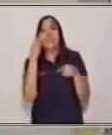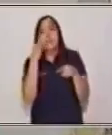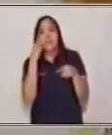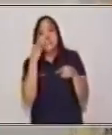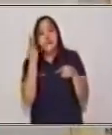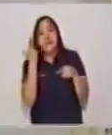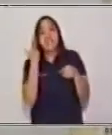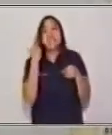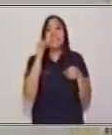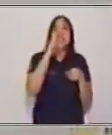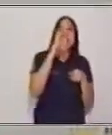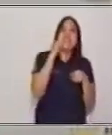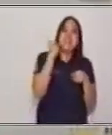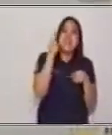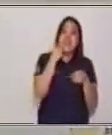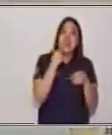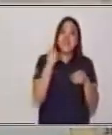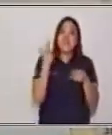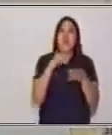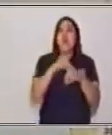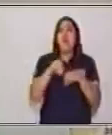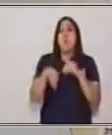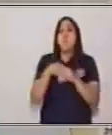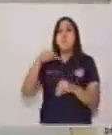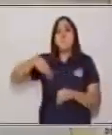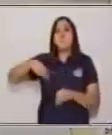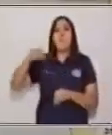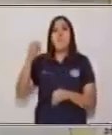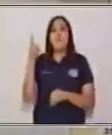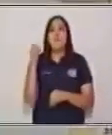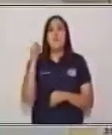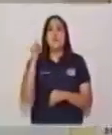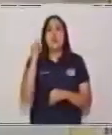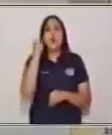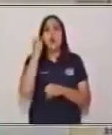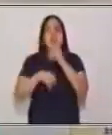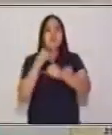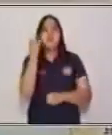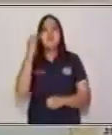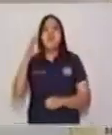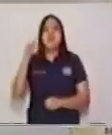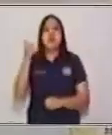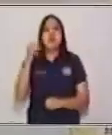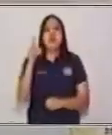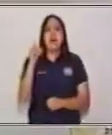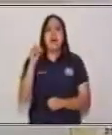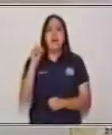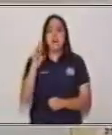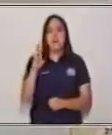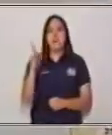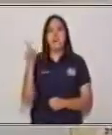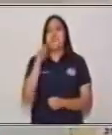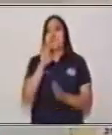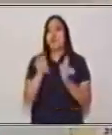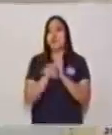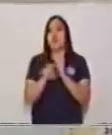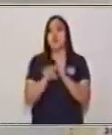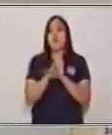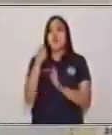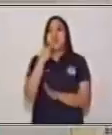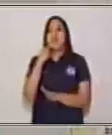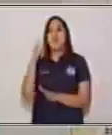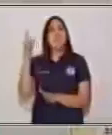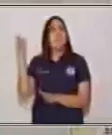ser un modificador. ¿Por qué no entra acá el subordinante y por qué no entra acá el término? Porque acá no es una preposición, esto es un